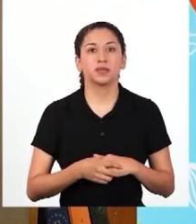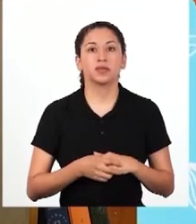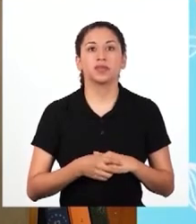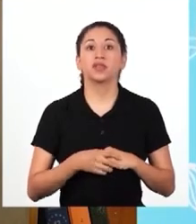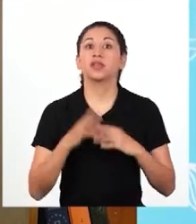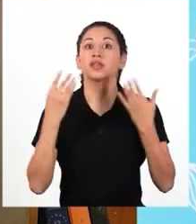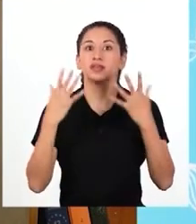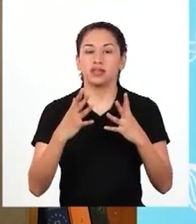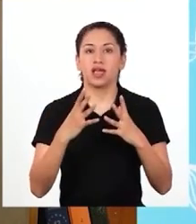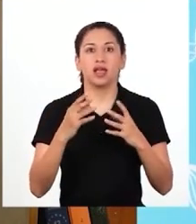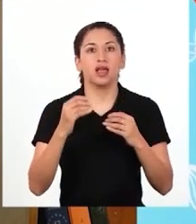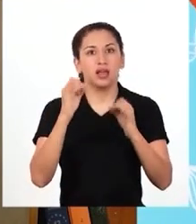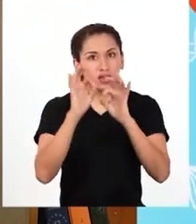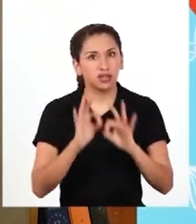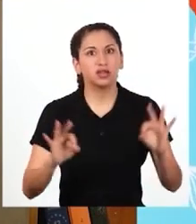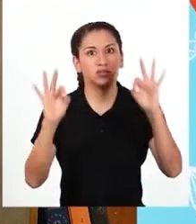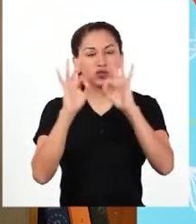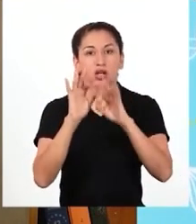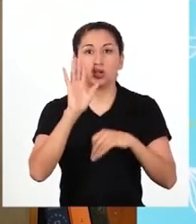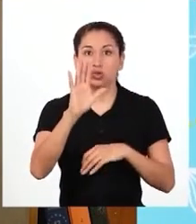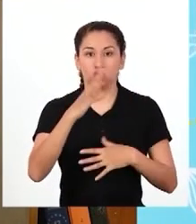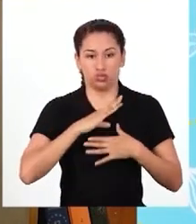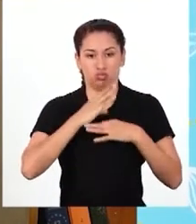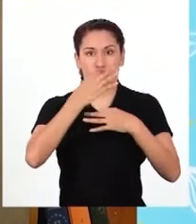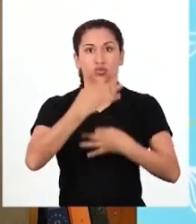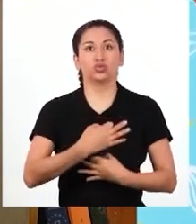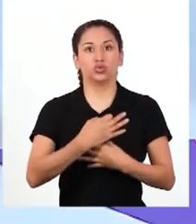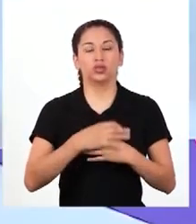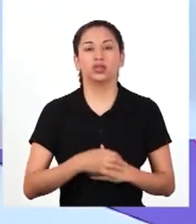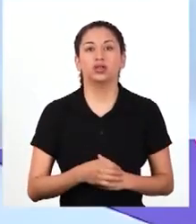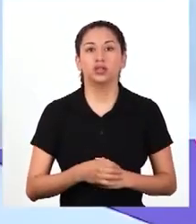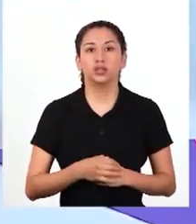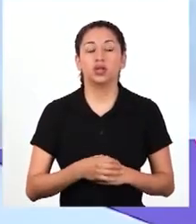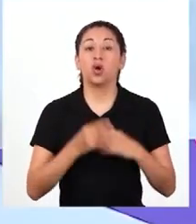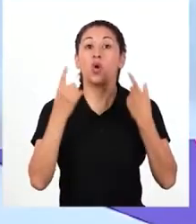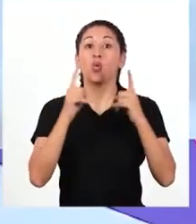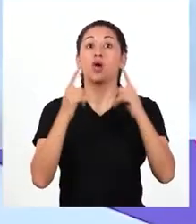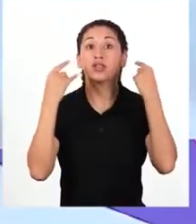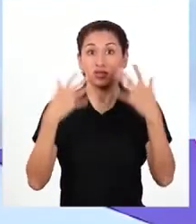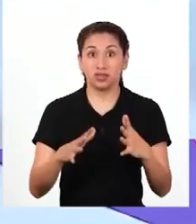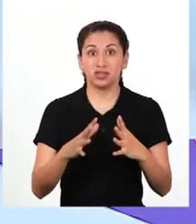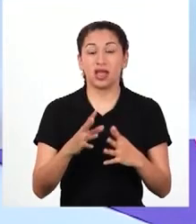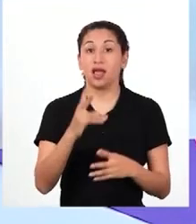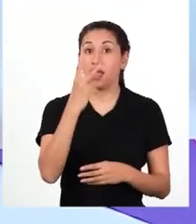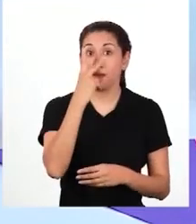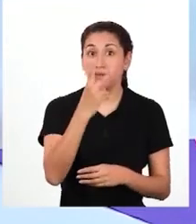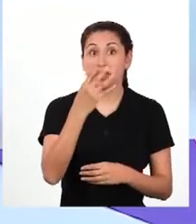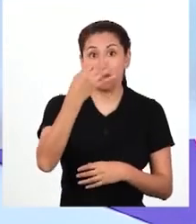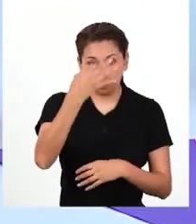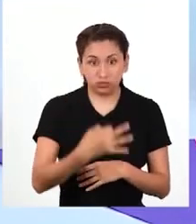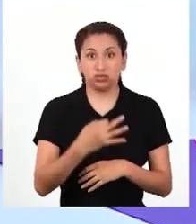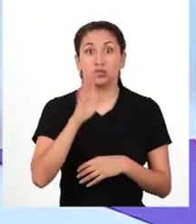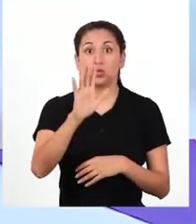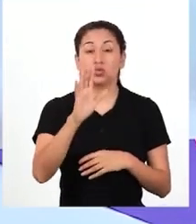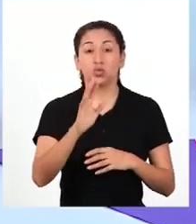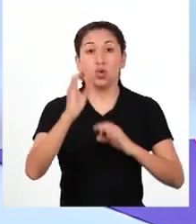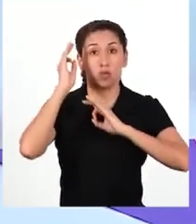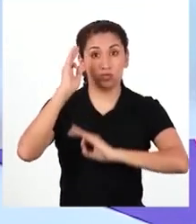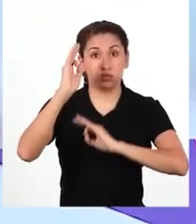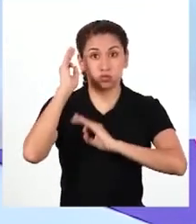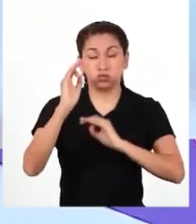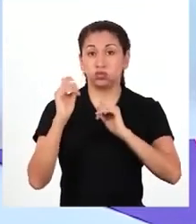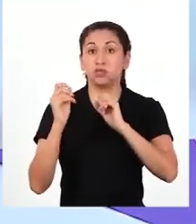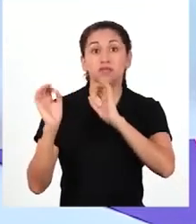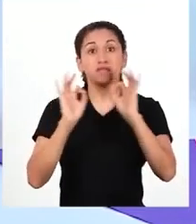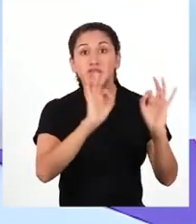que logre terminar de convencerlos de su postura. Una vez que se haya verificado que el discurso cumple con la estructura